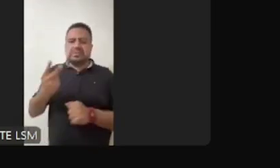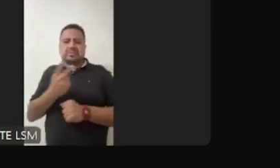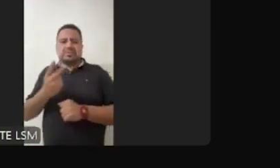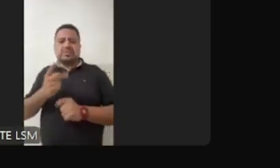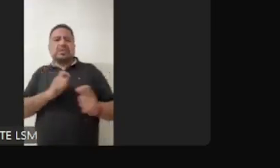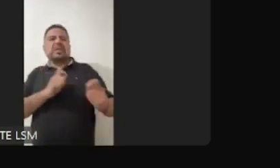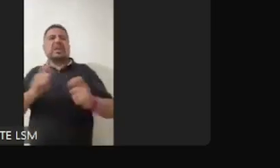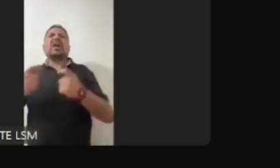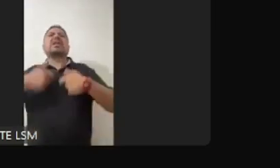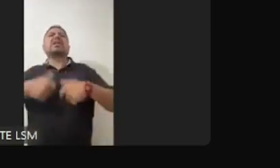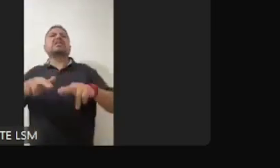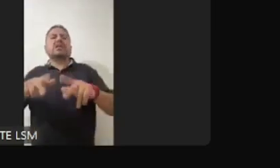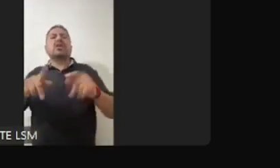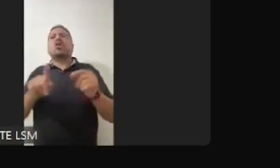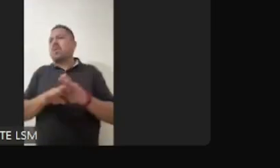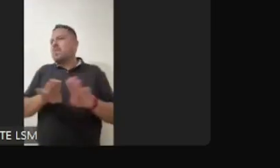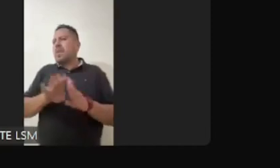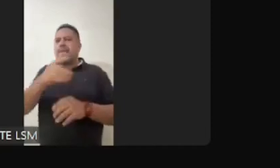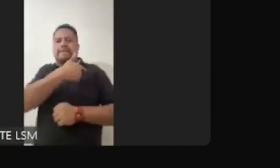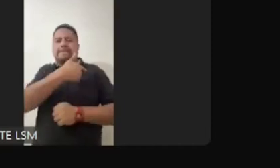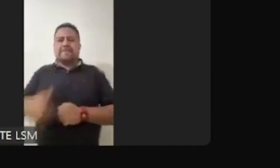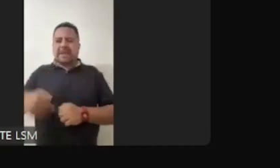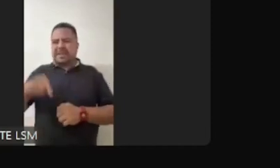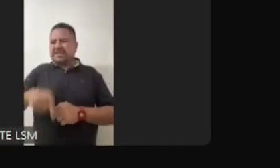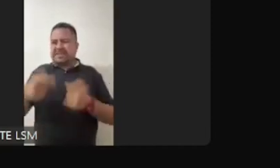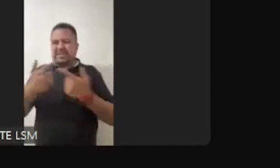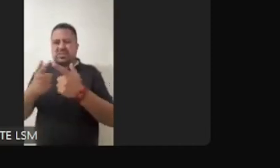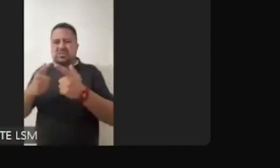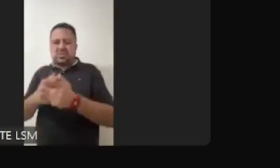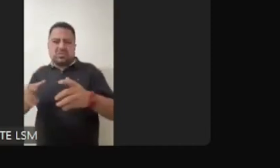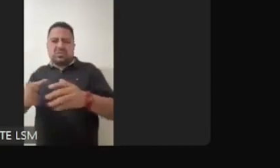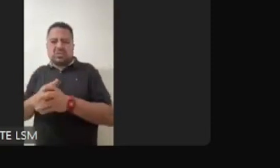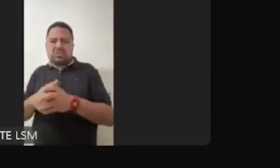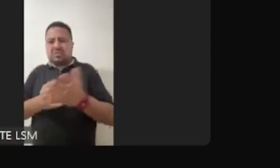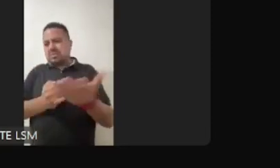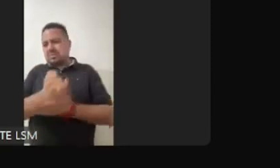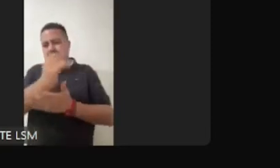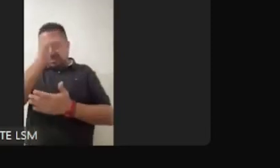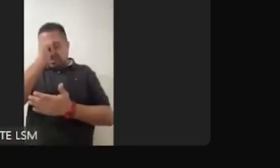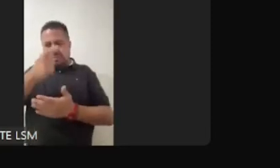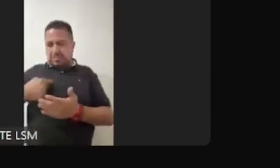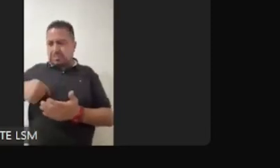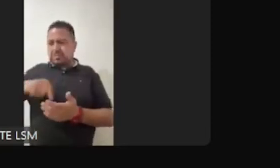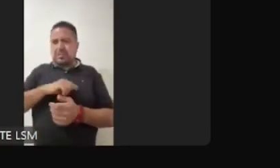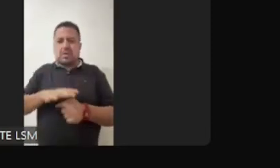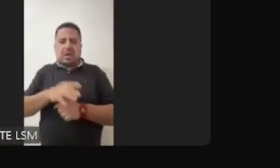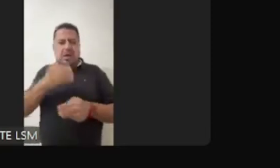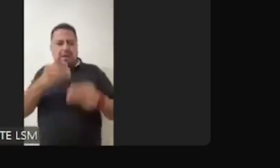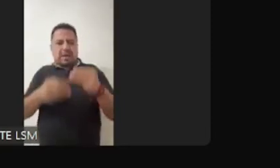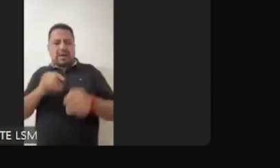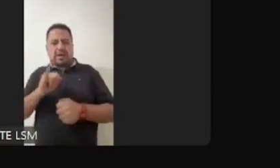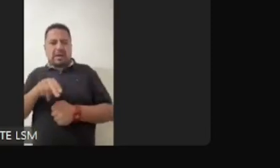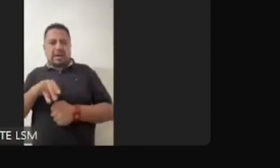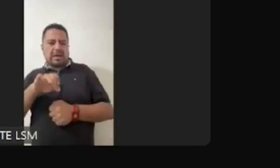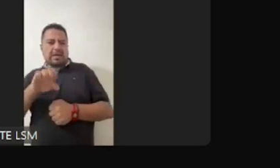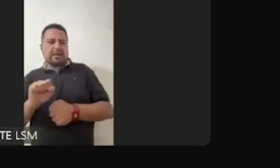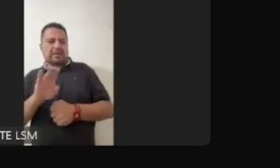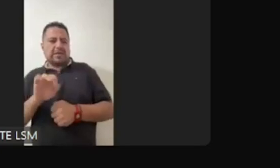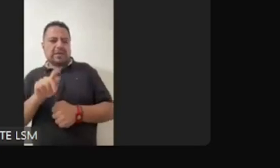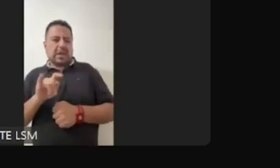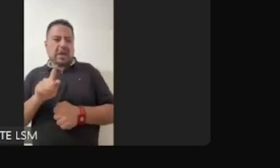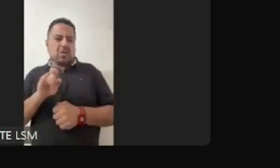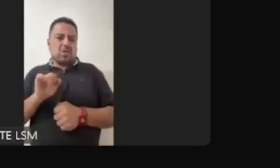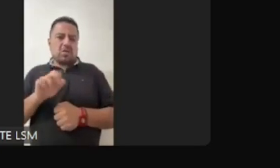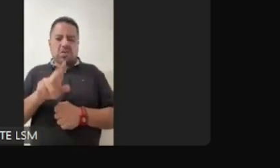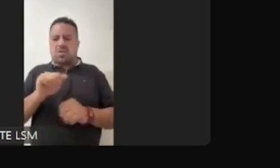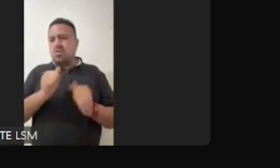para tal efecto como presidente de este cuerpo colegiado por decisión Del pleno el magistrado José Inés betancur Salgado en